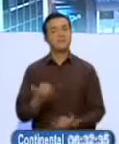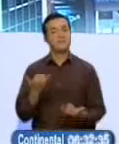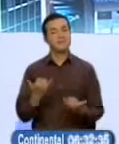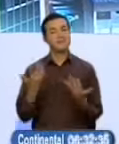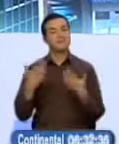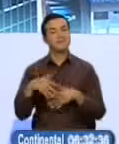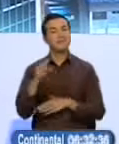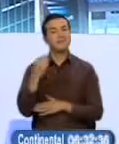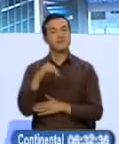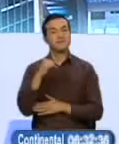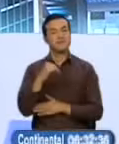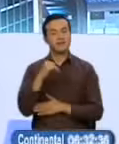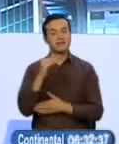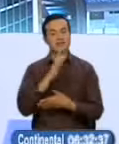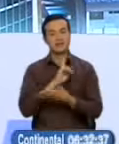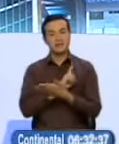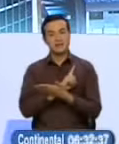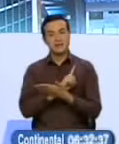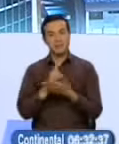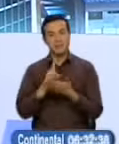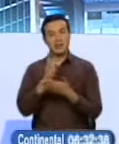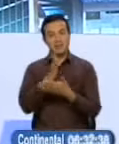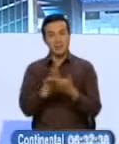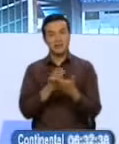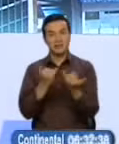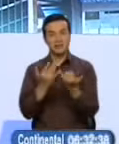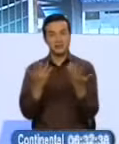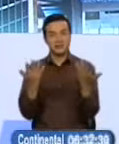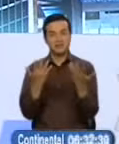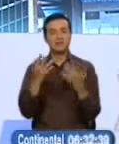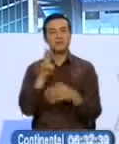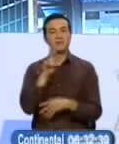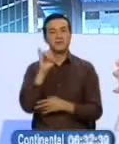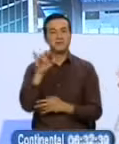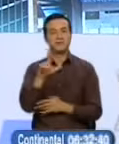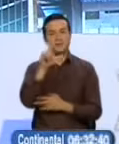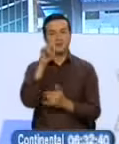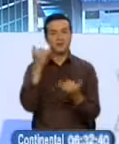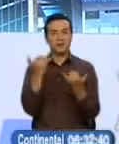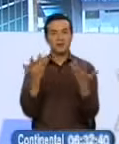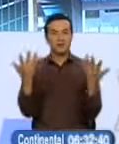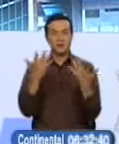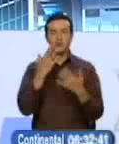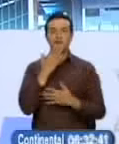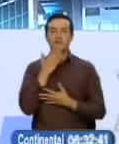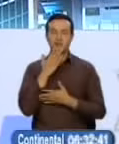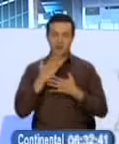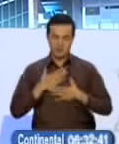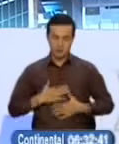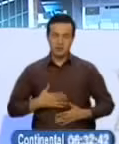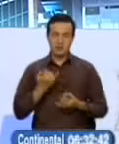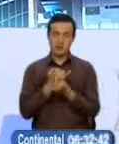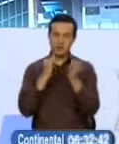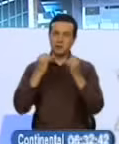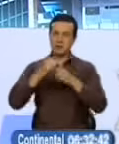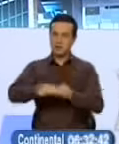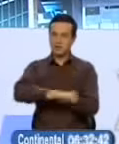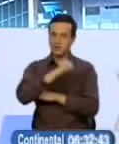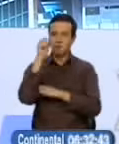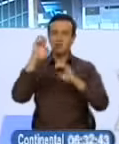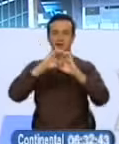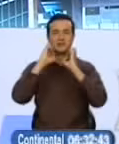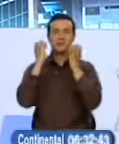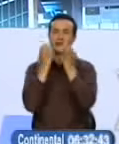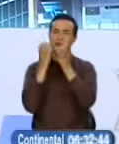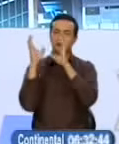Llegamos al miércoles, es la mitad de la semana, hoy es 20 de julio, bienvenidas y bienvenidos. Hoy, con los colores de Independiente del Valle, que va a ganar en el Estadio